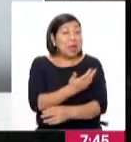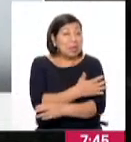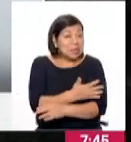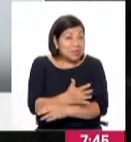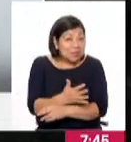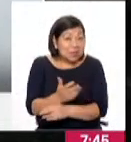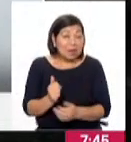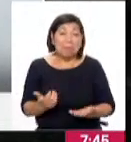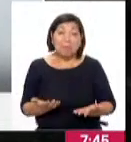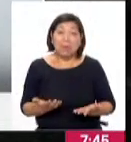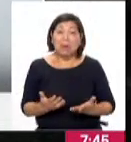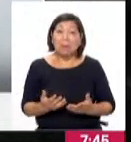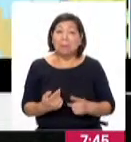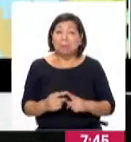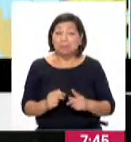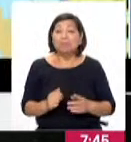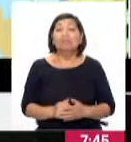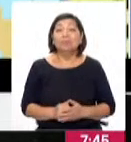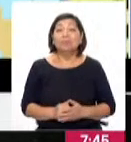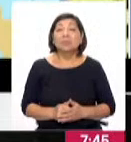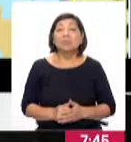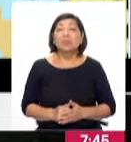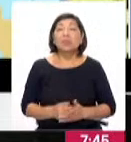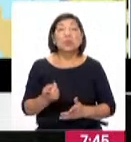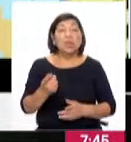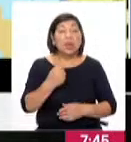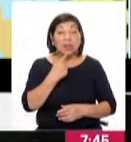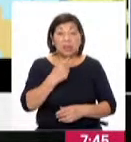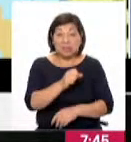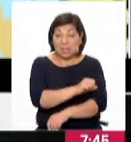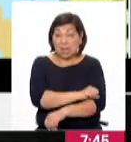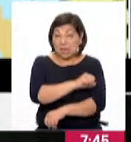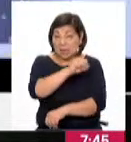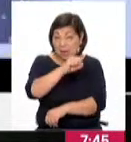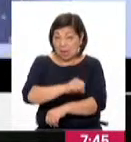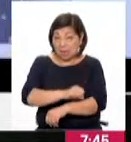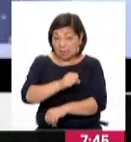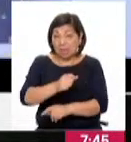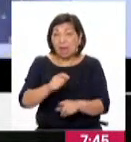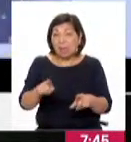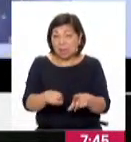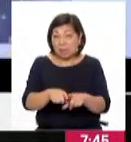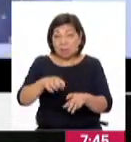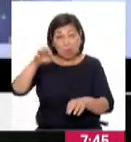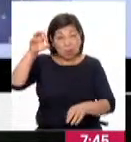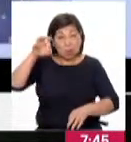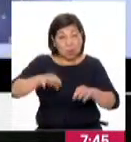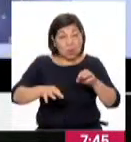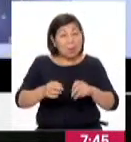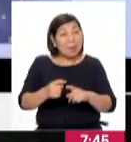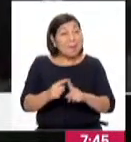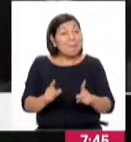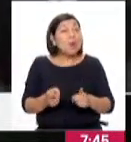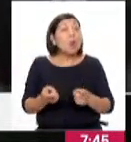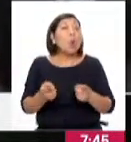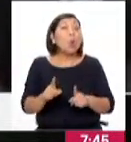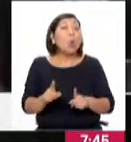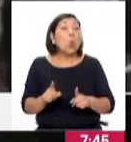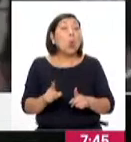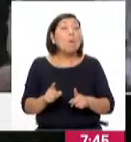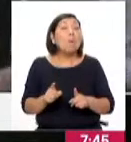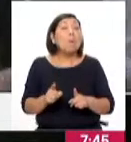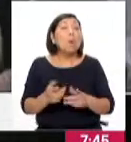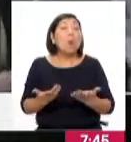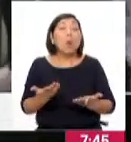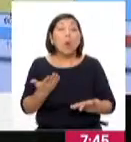centro correcto y la y la sierra usted le mencionó la sierra va a padecer también lluvias Pero en cuanto al tiempo